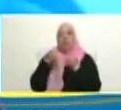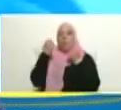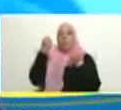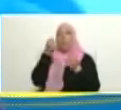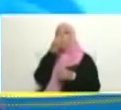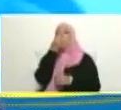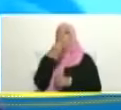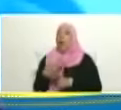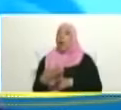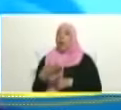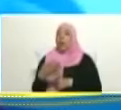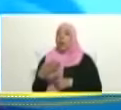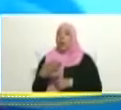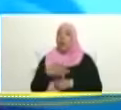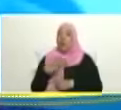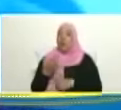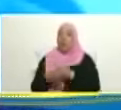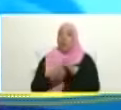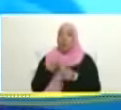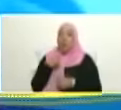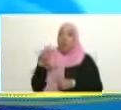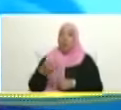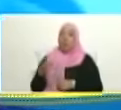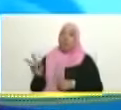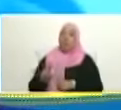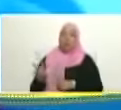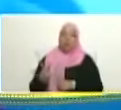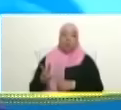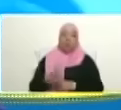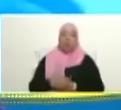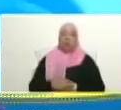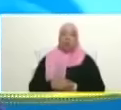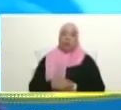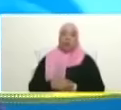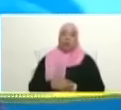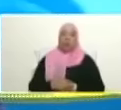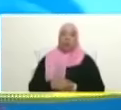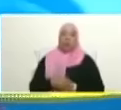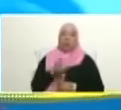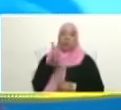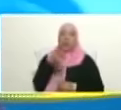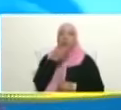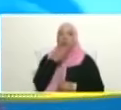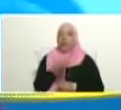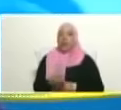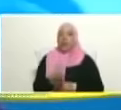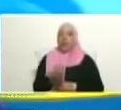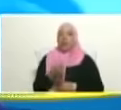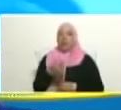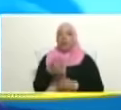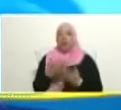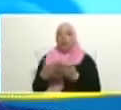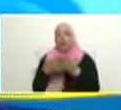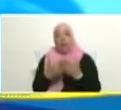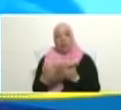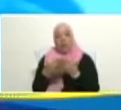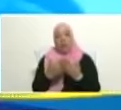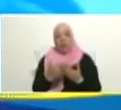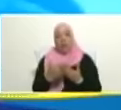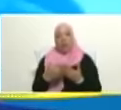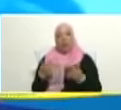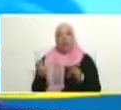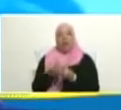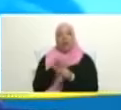buena por la verdad de Venezuela. El 3 de diciembre tuvimos una